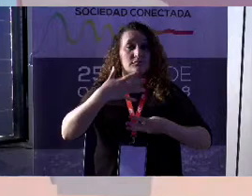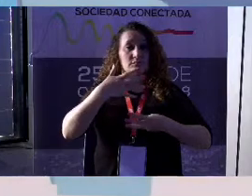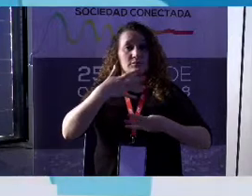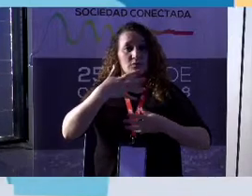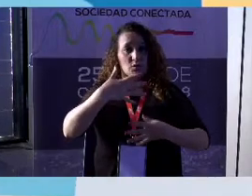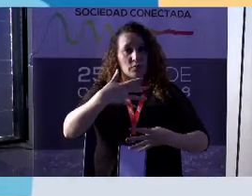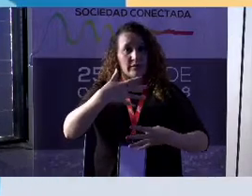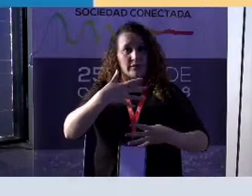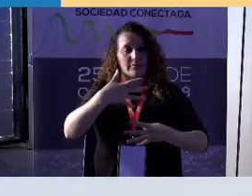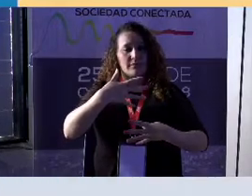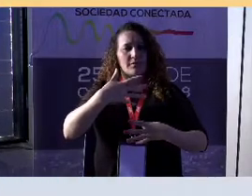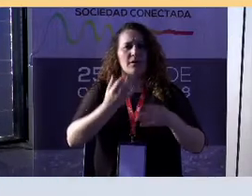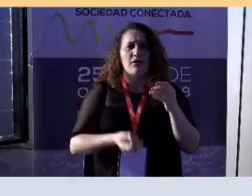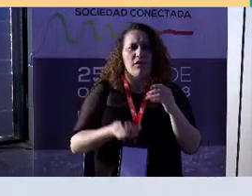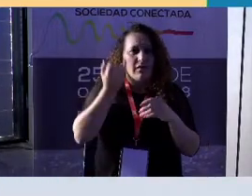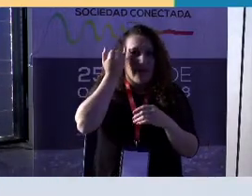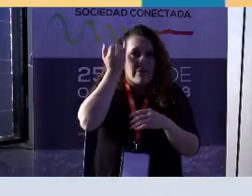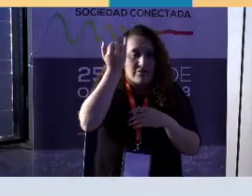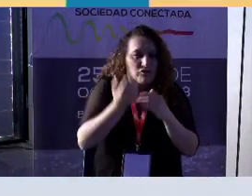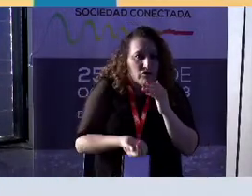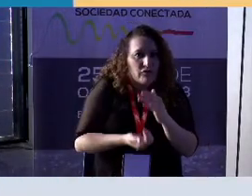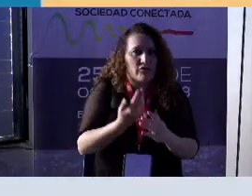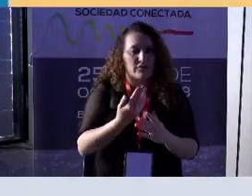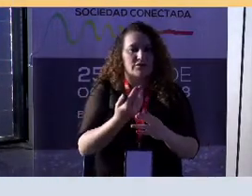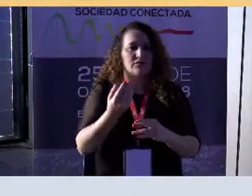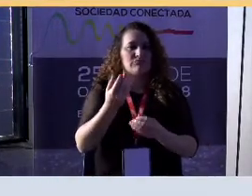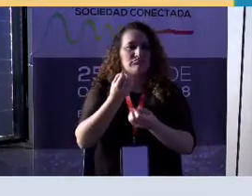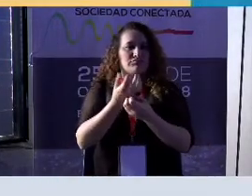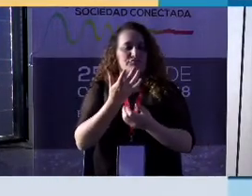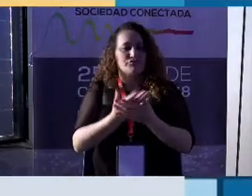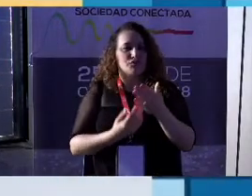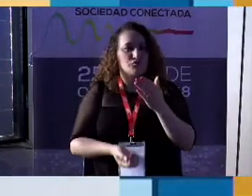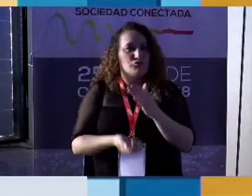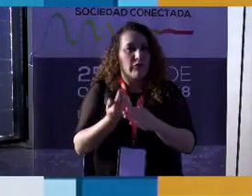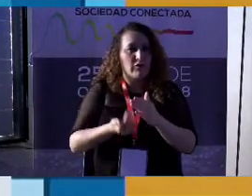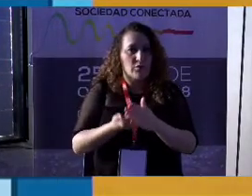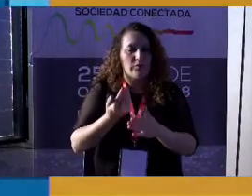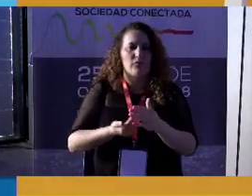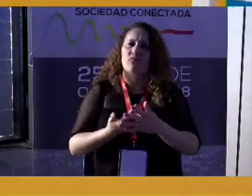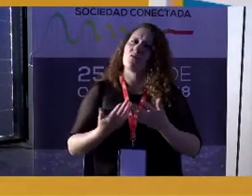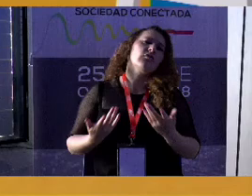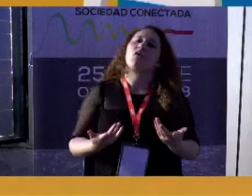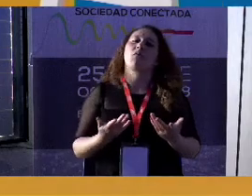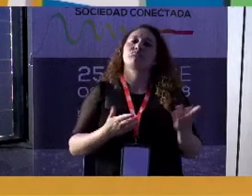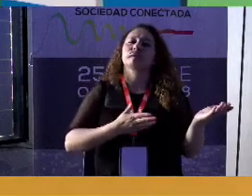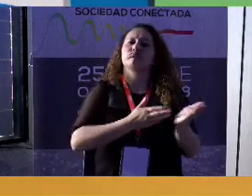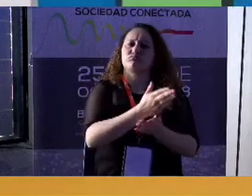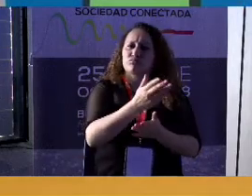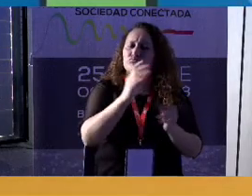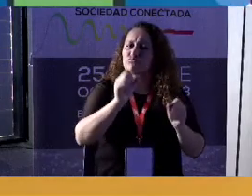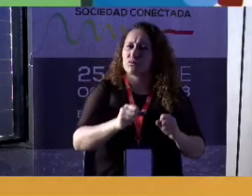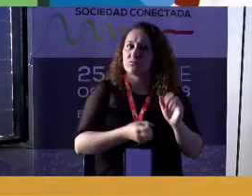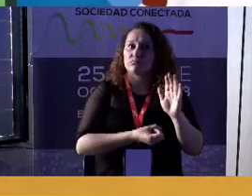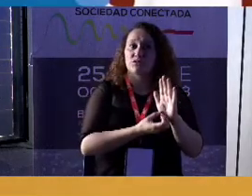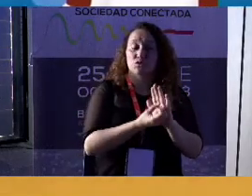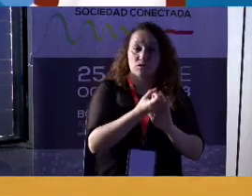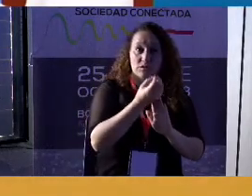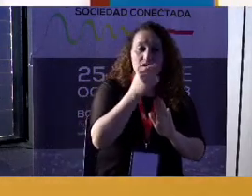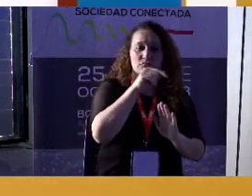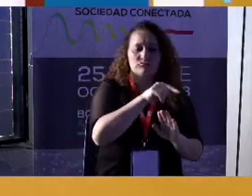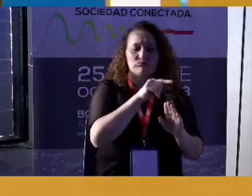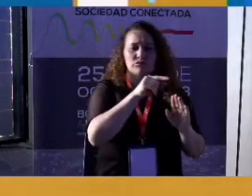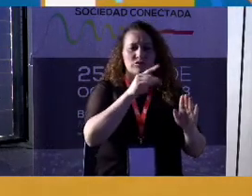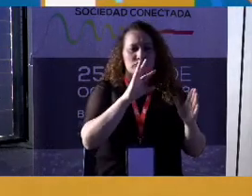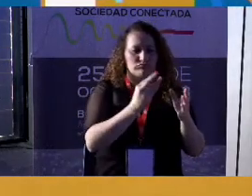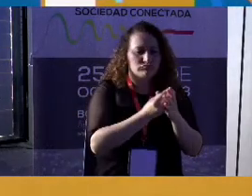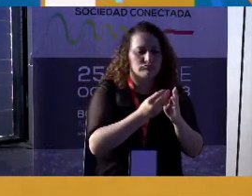e infraestructuras construir infraestructuras resilientes promover la industrialización inclusiva y sostenible y fomentar